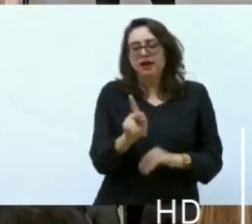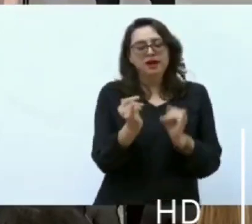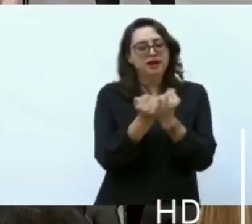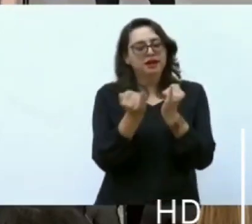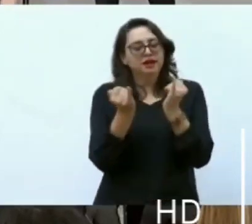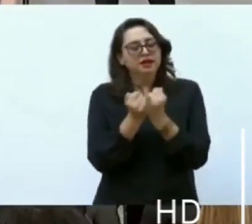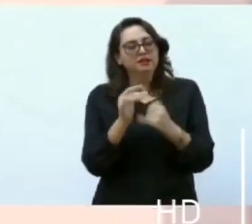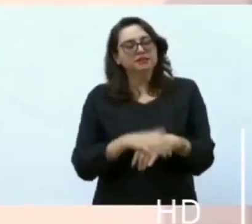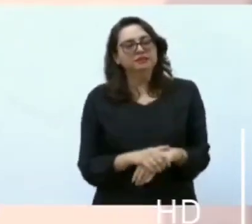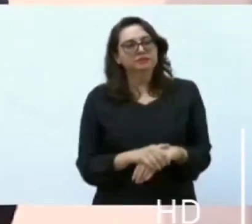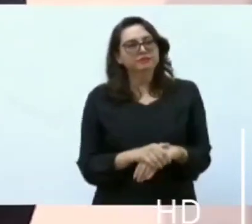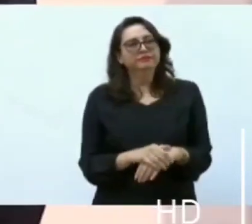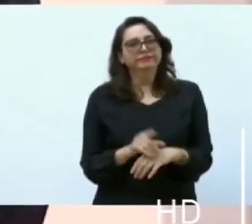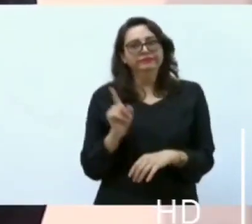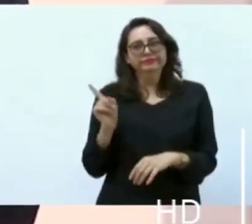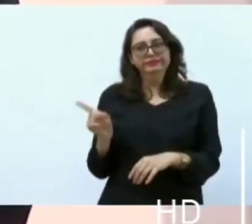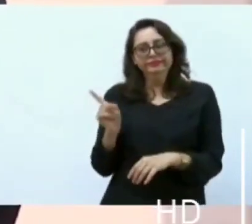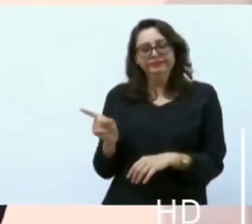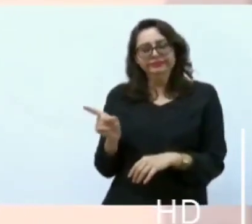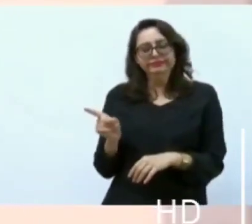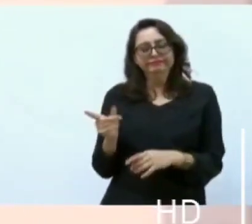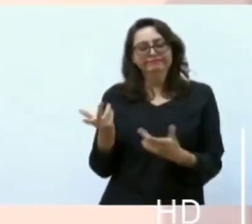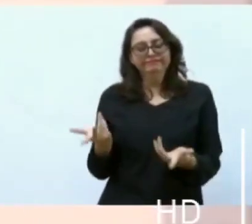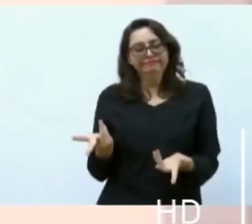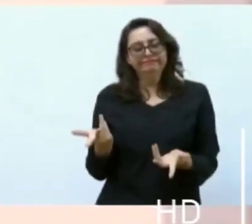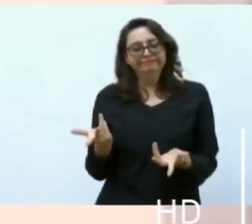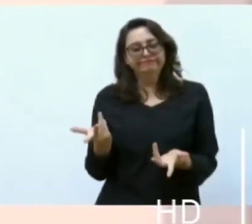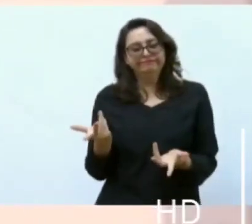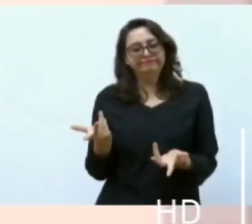parezca también, porque el maestro Taracena murió